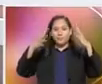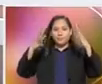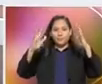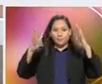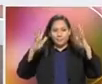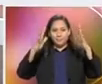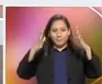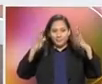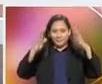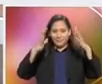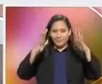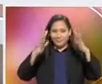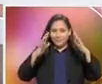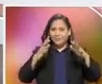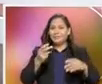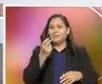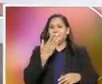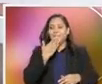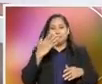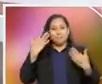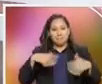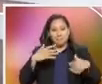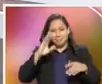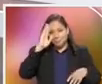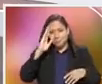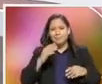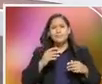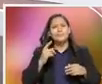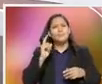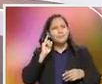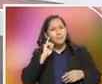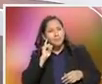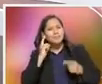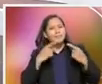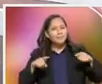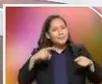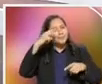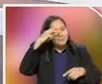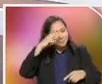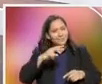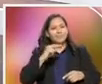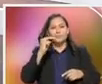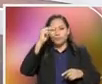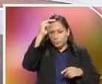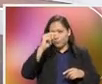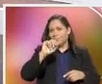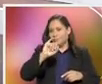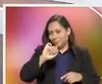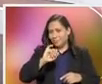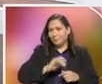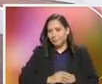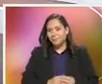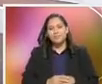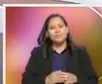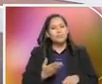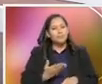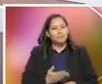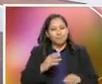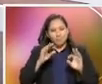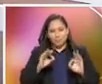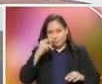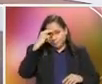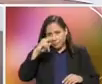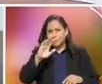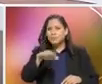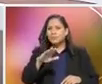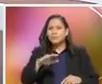Eso es todo, caramba. Estos sonidos mexicanos, norteños. Claro que sí, las muy raíces. mexicanos, claro que Muy sí. mexicanos.